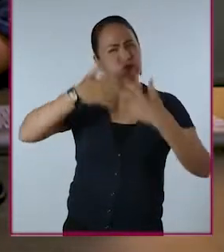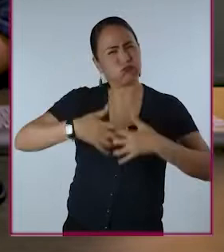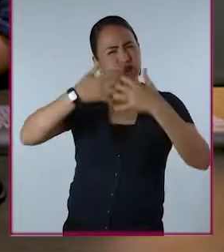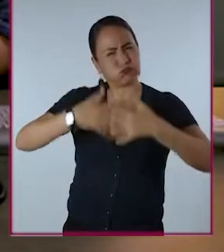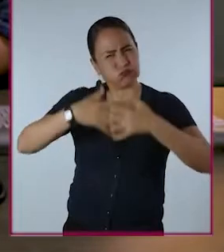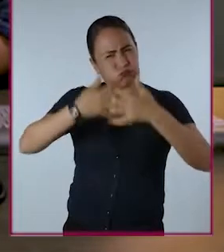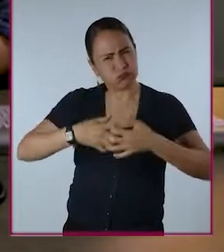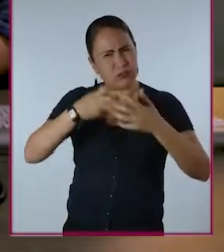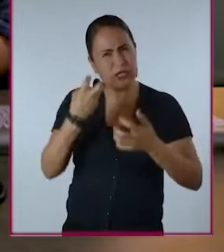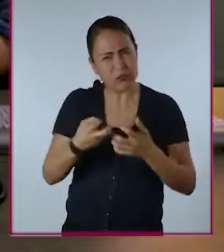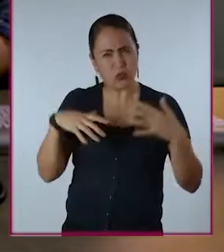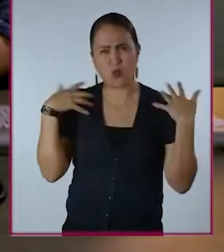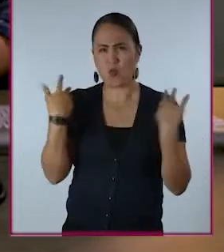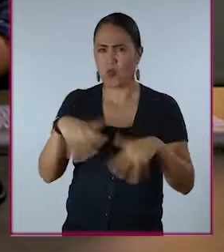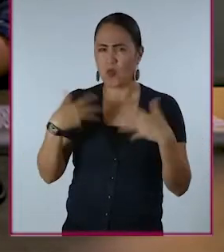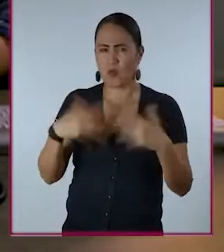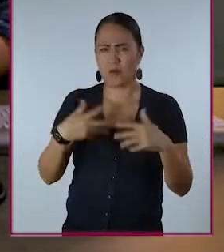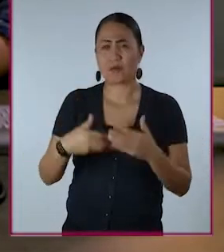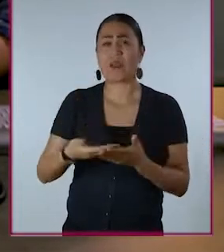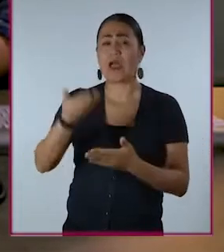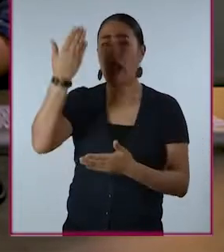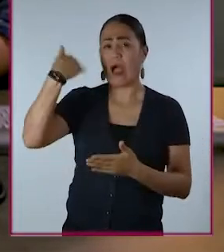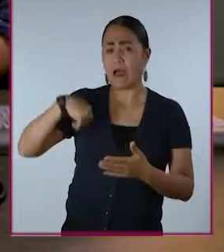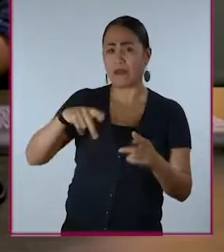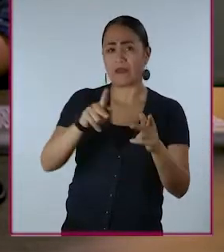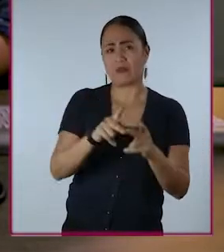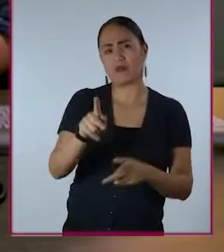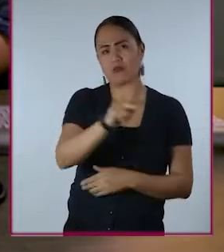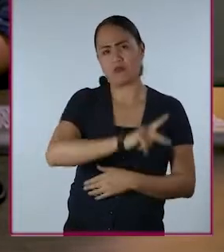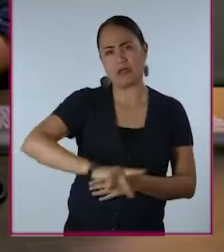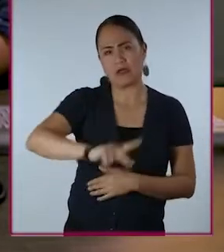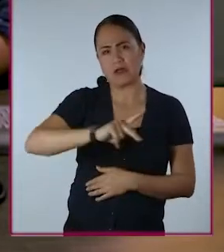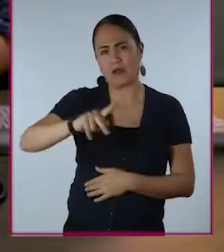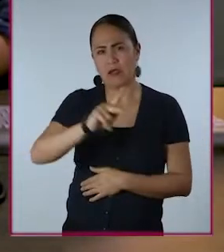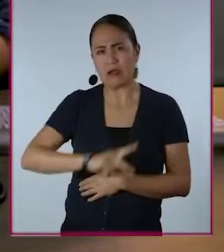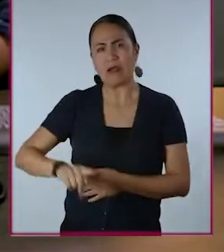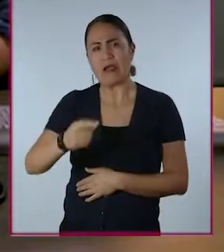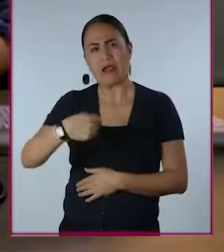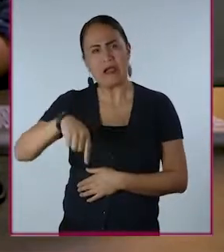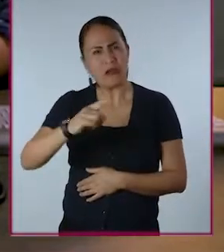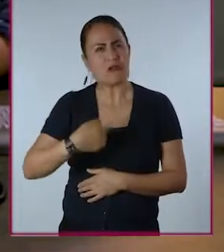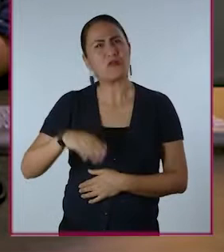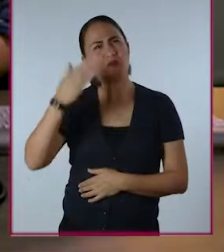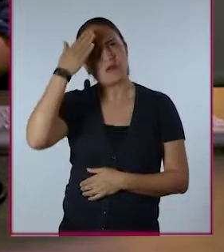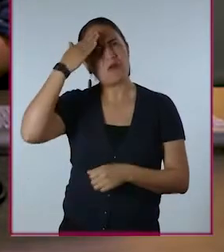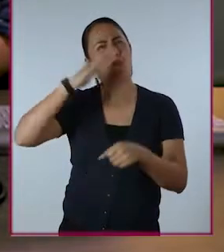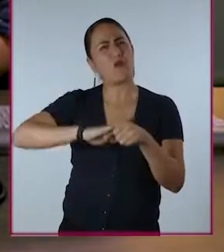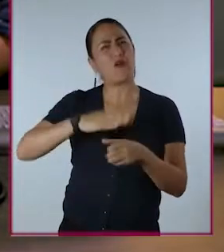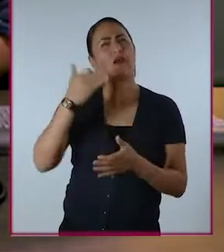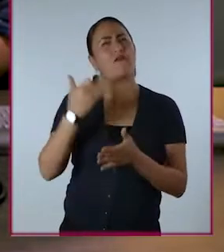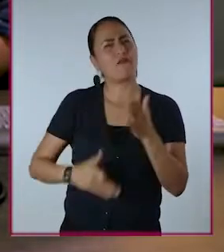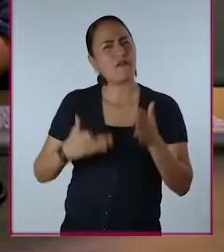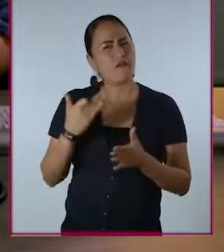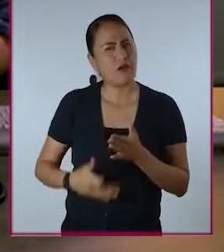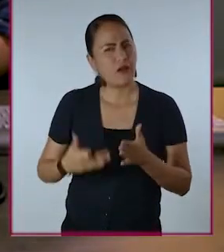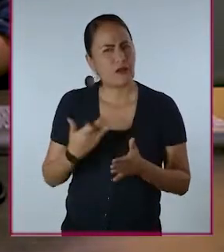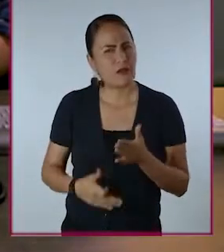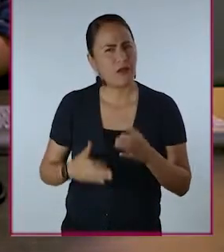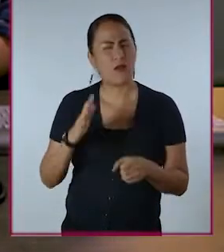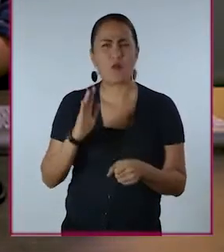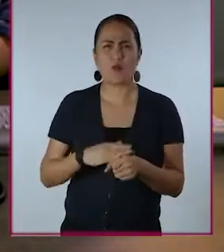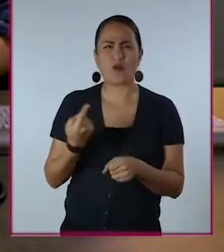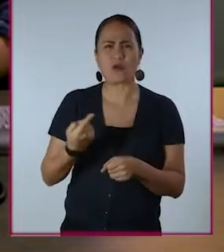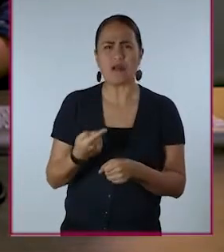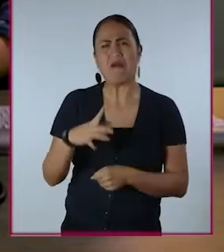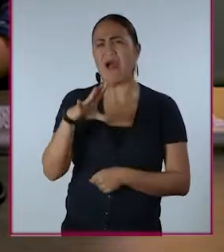la ejercitemos. Dicen que las sociedades contemporáneas tenemos déficit de memoria, y yo pienso que se debe precisamente a que contamos con